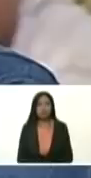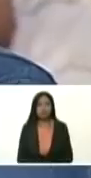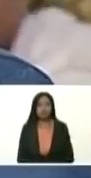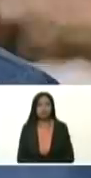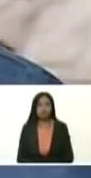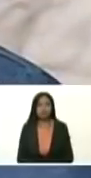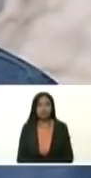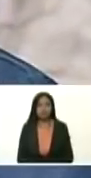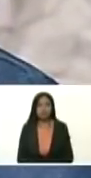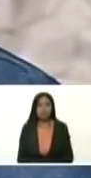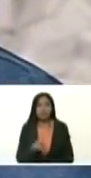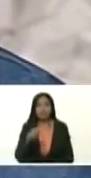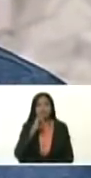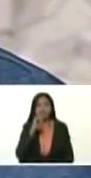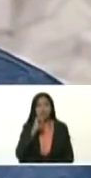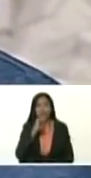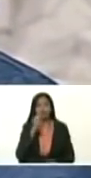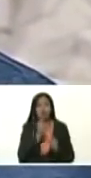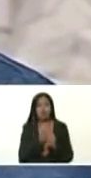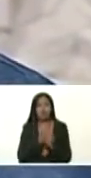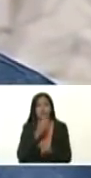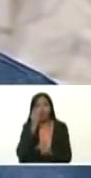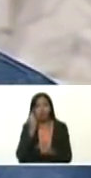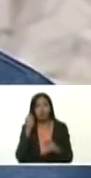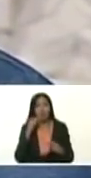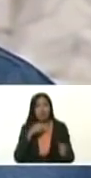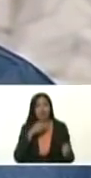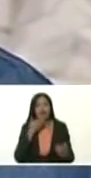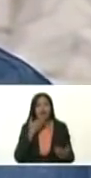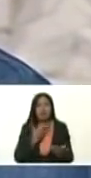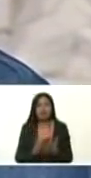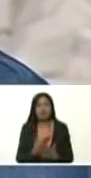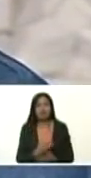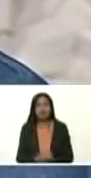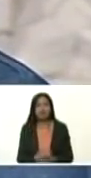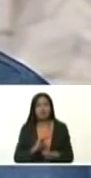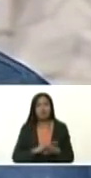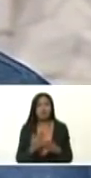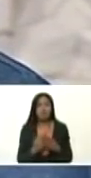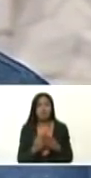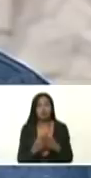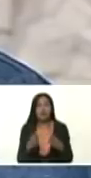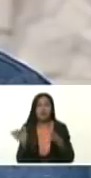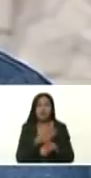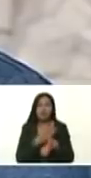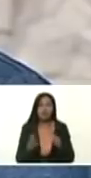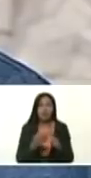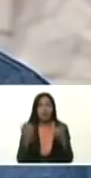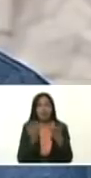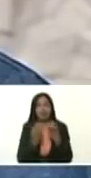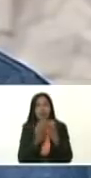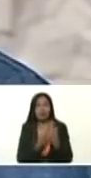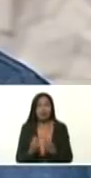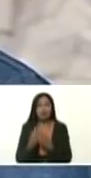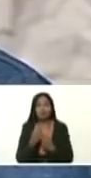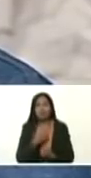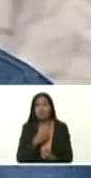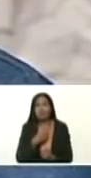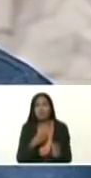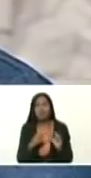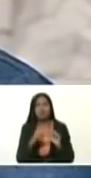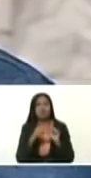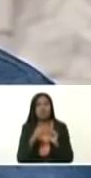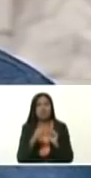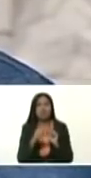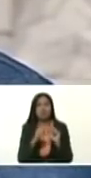En este anuncio, los trabajadores y trabajadoras agradecemos, porque en el marco de la agresión y de la guerra económica no podemos seguir